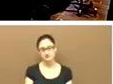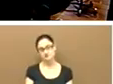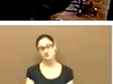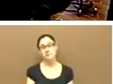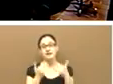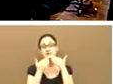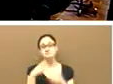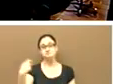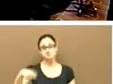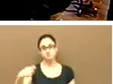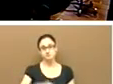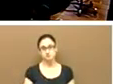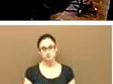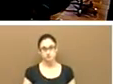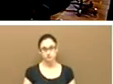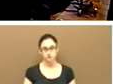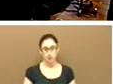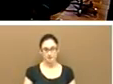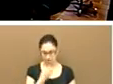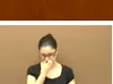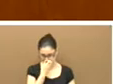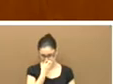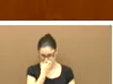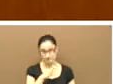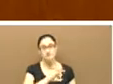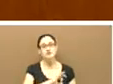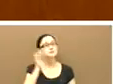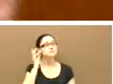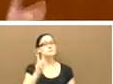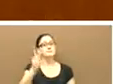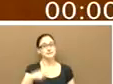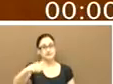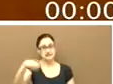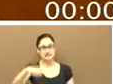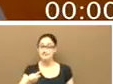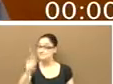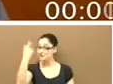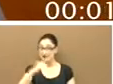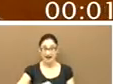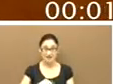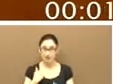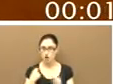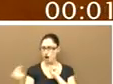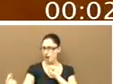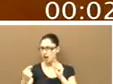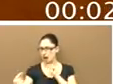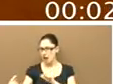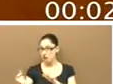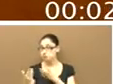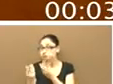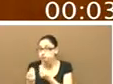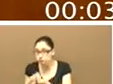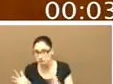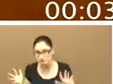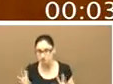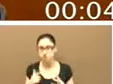gracias presidente señora vicepresidenta es la primera vez que debato con usted en esta cámara y